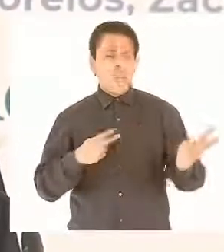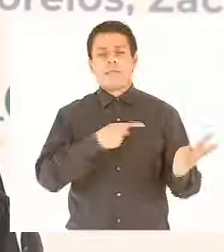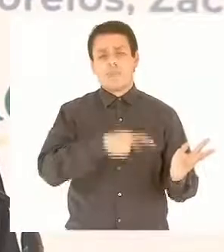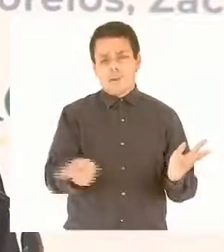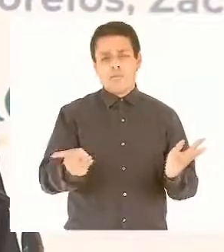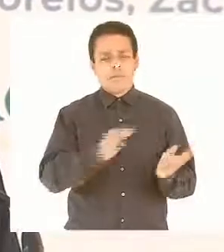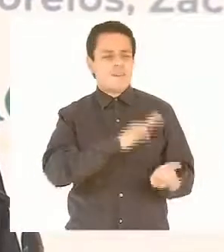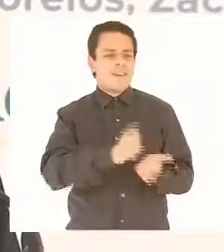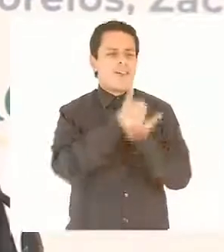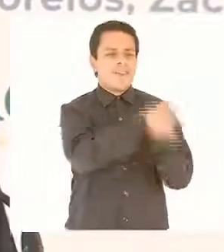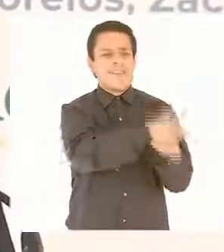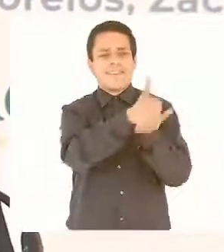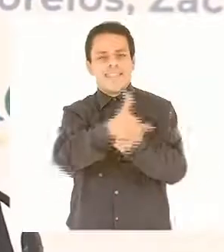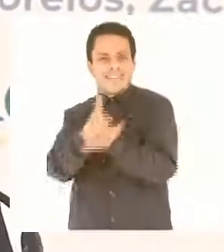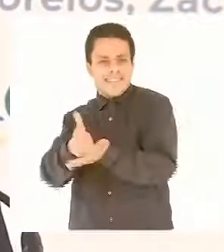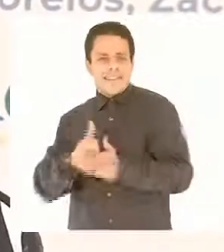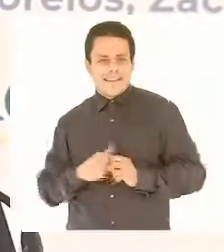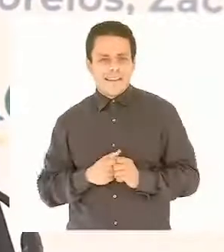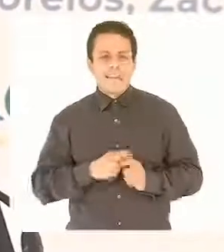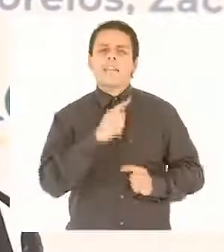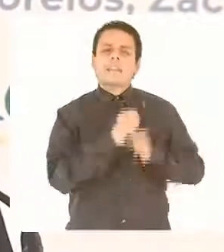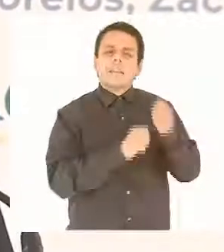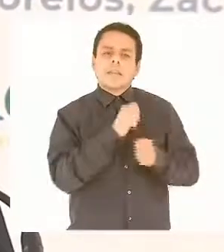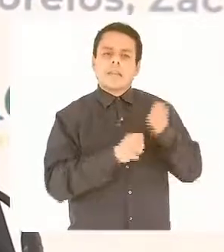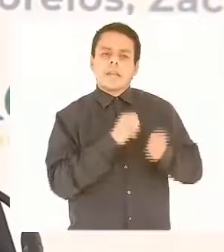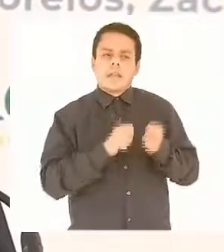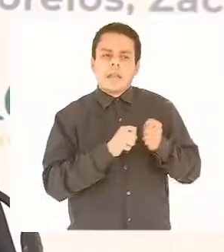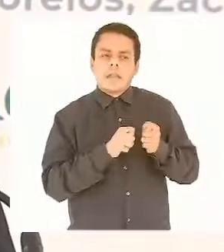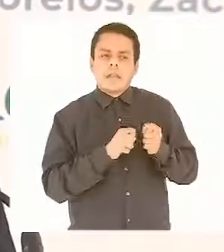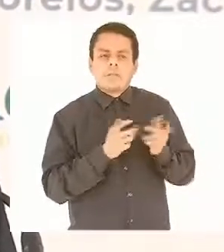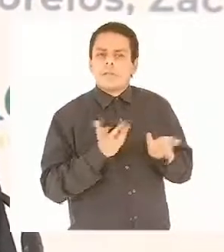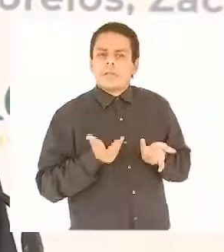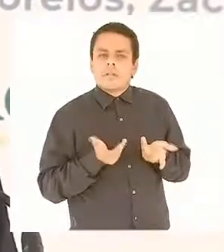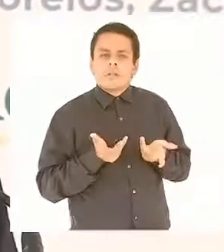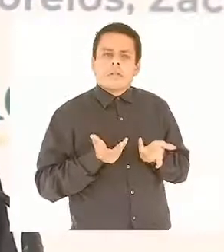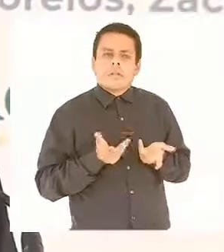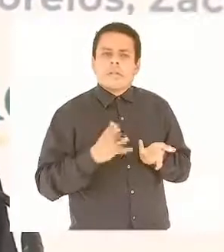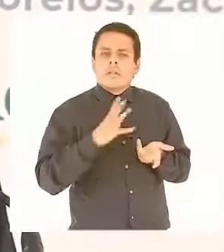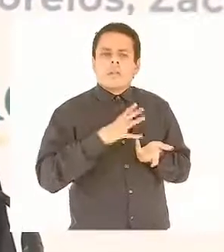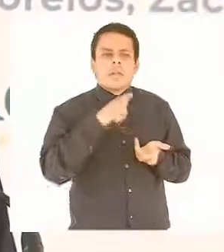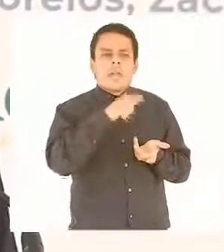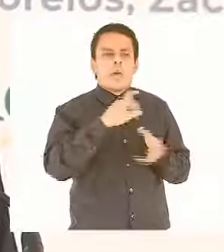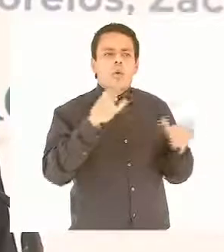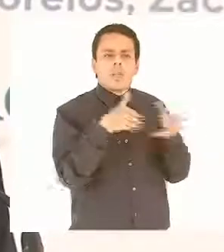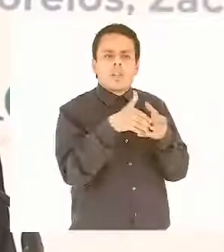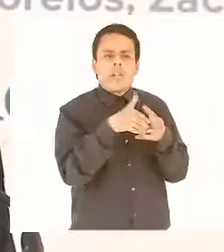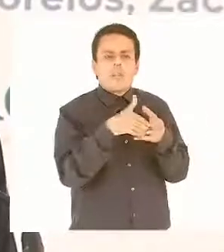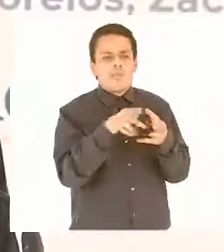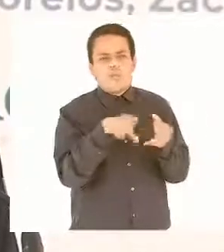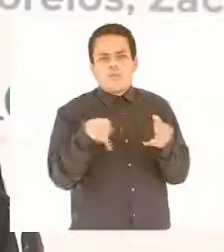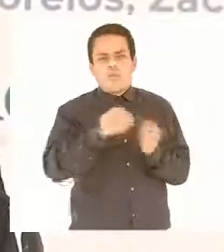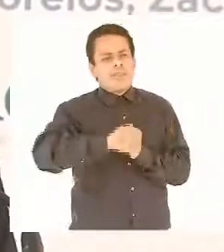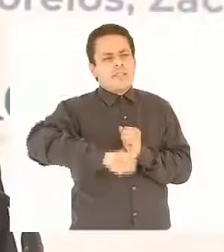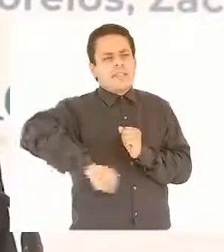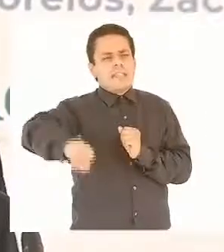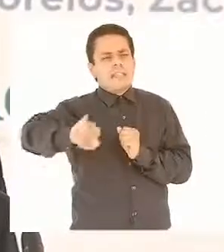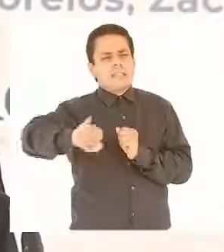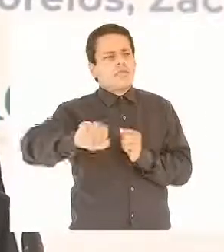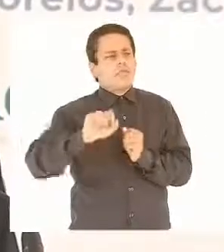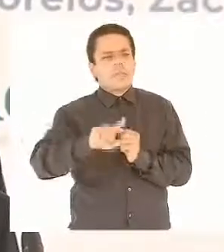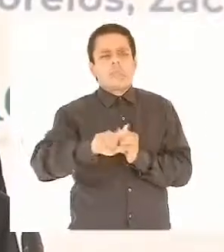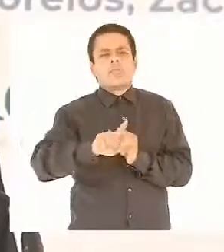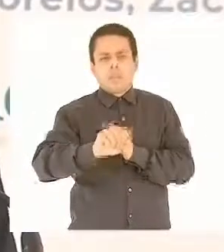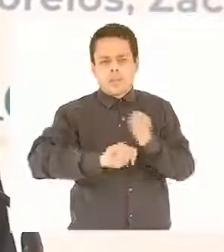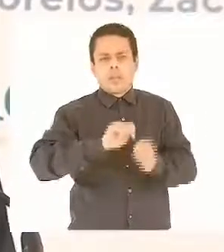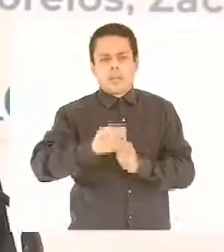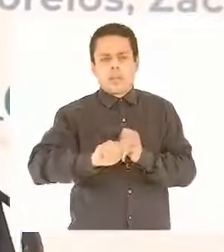pobres. Son tiendas que están en las comunidades, en los pueblos más apartados. Lo mismo en